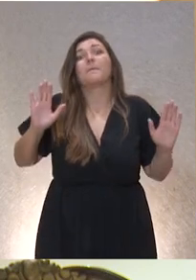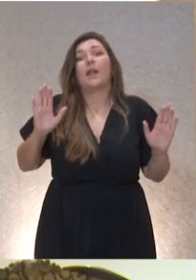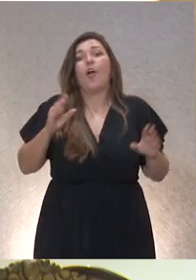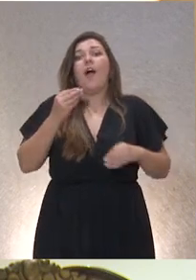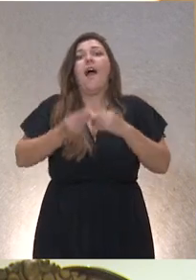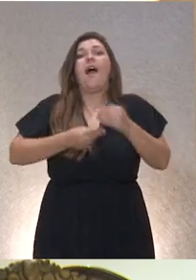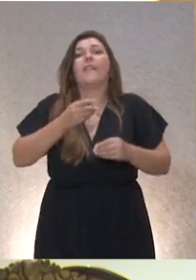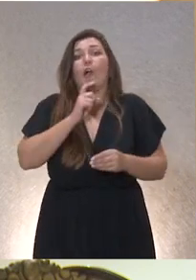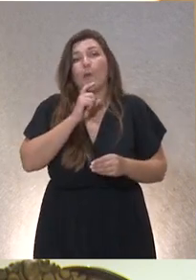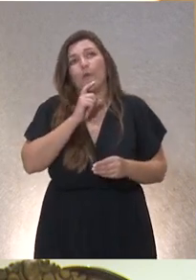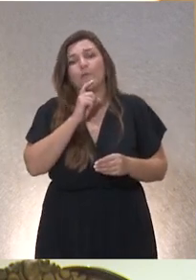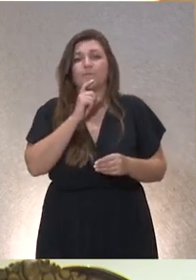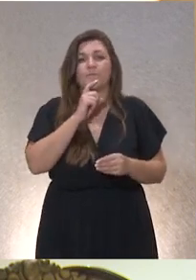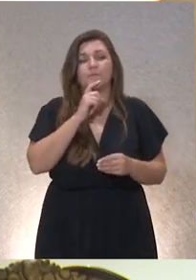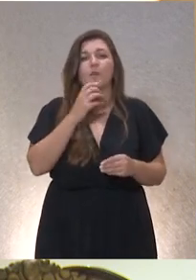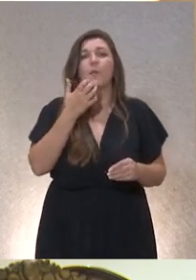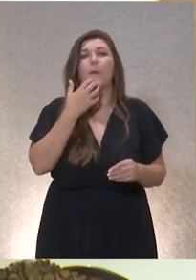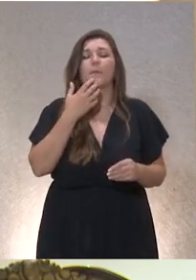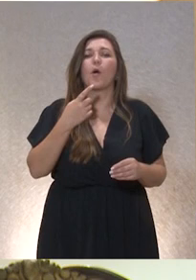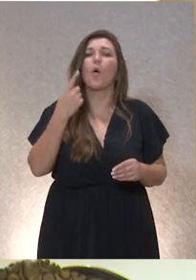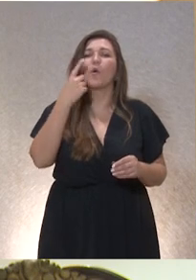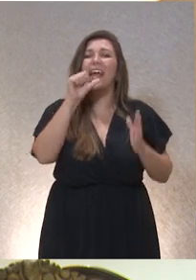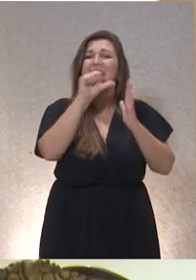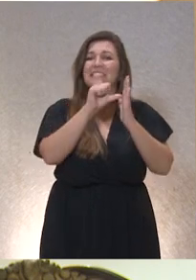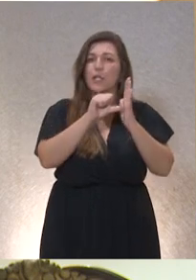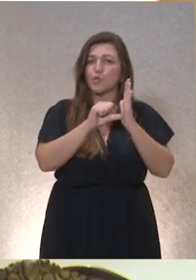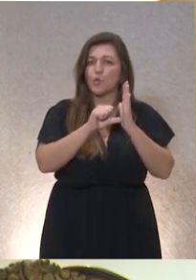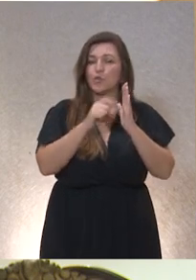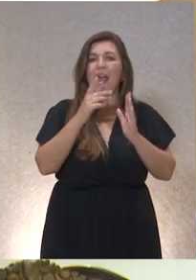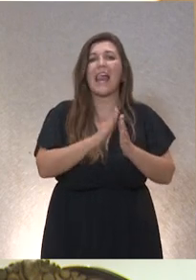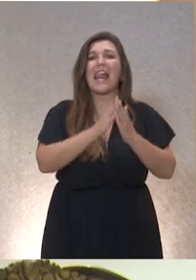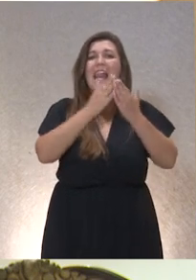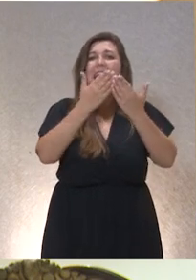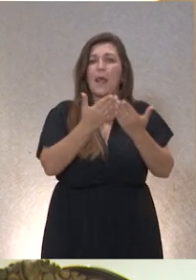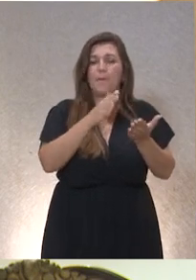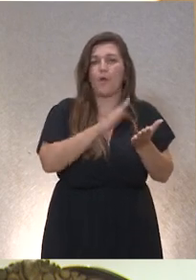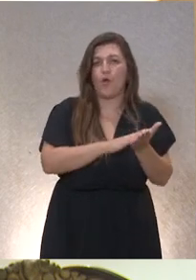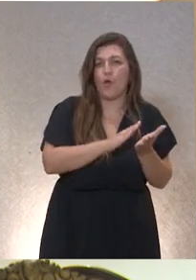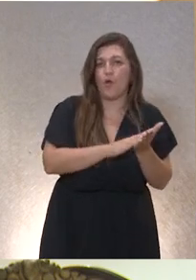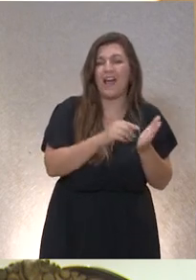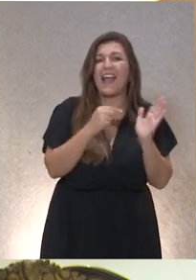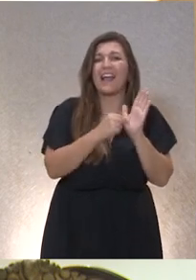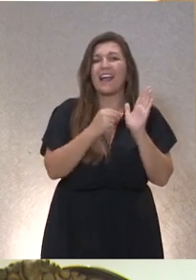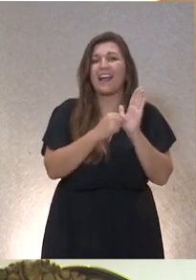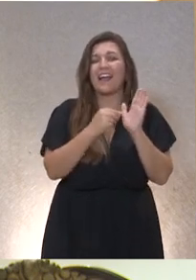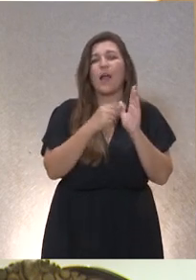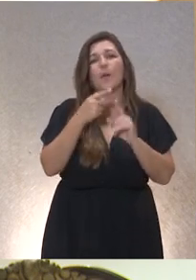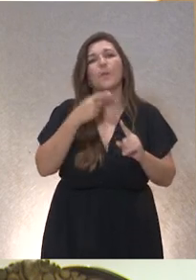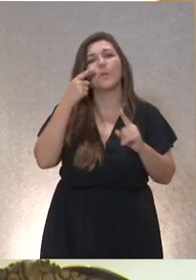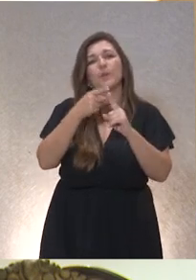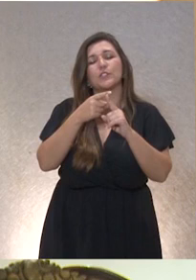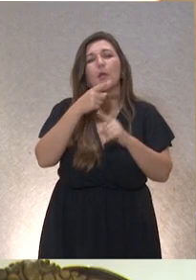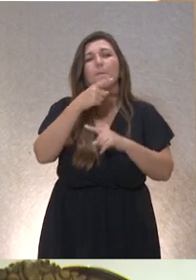ejemplo que en cada medio exista un estatuto de la radiación un libro de estilo que se contengan el propósito del